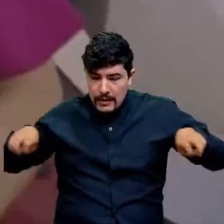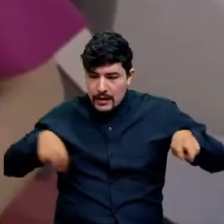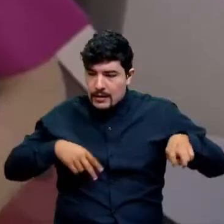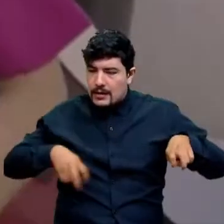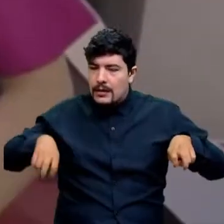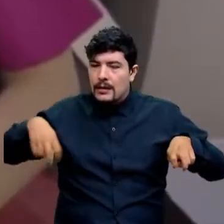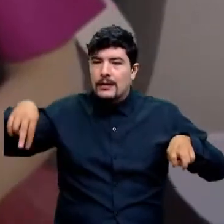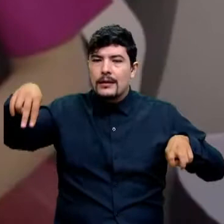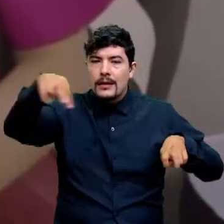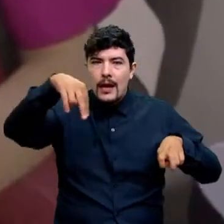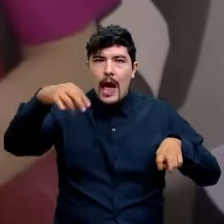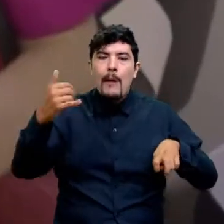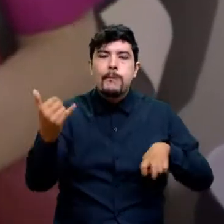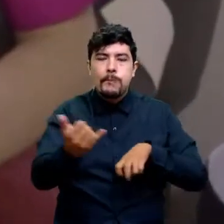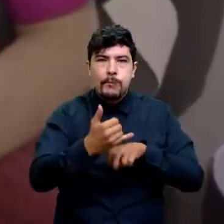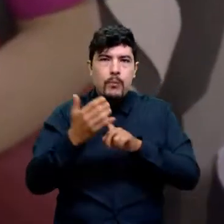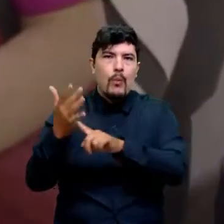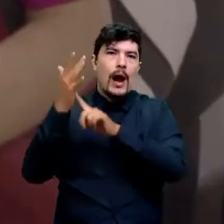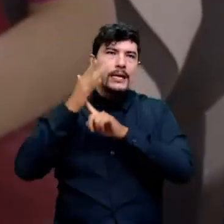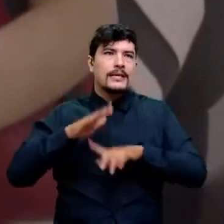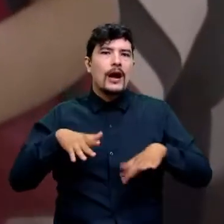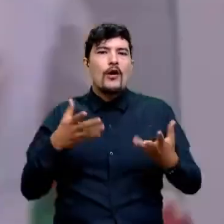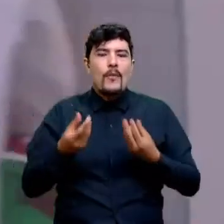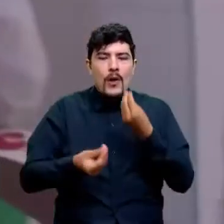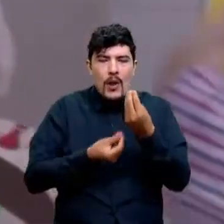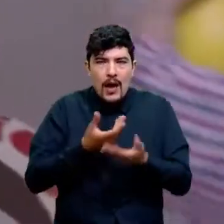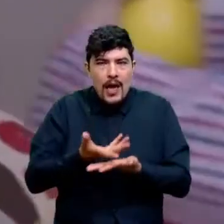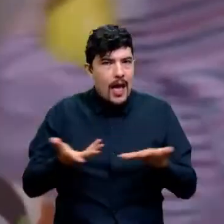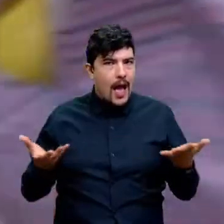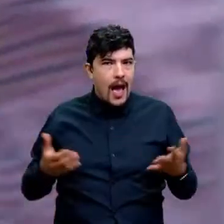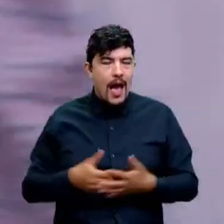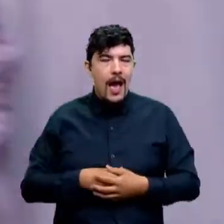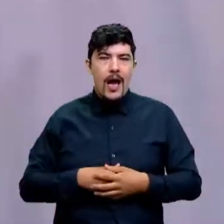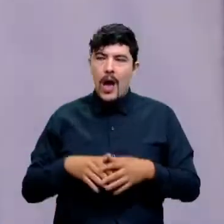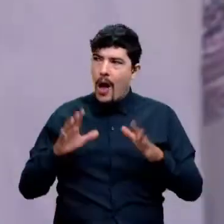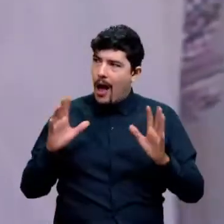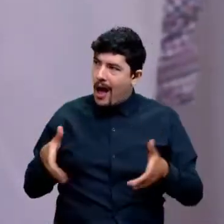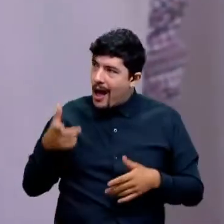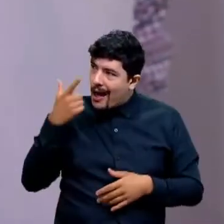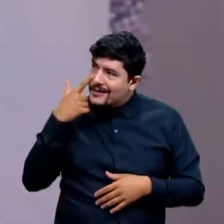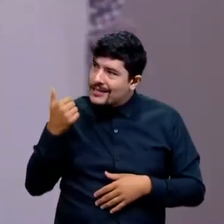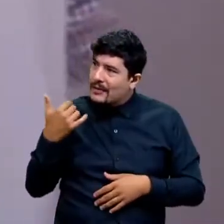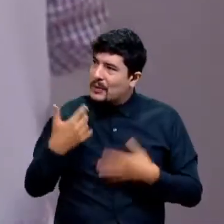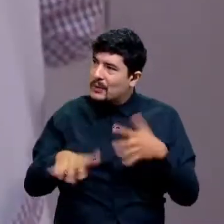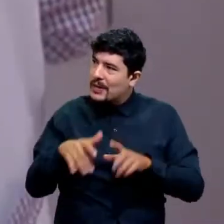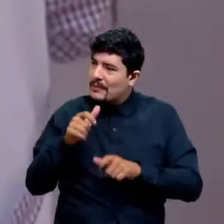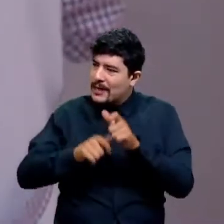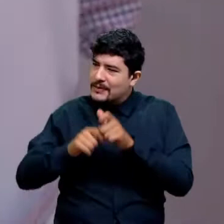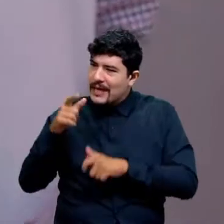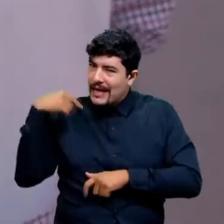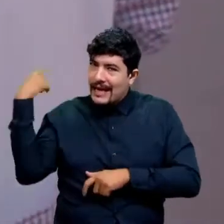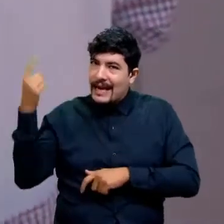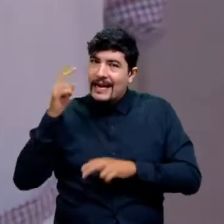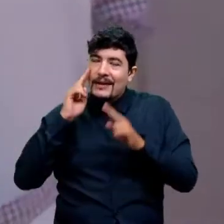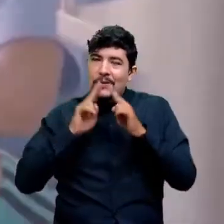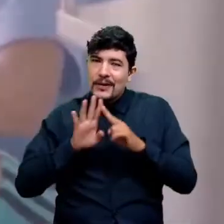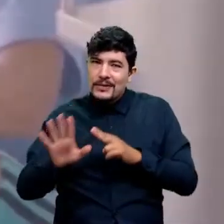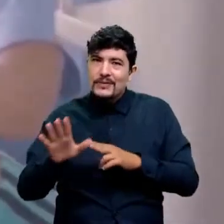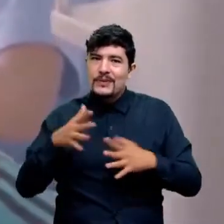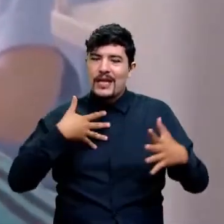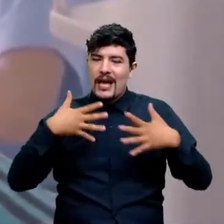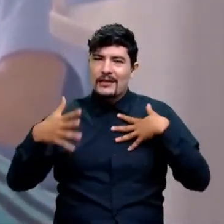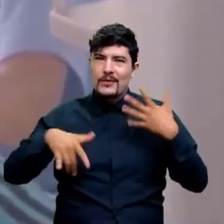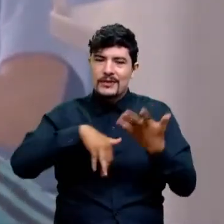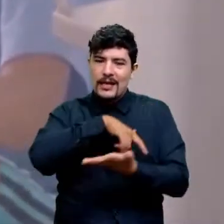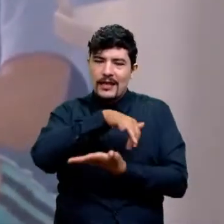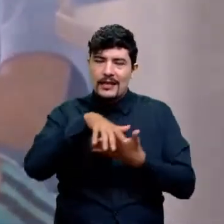mostrarnos cómo lo harían ellos. Bueno, pues qué chévere, ahí nuestros televidentes muy agendados en el Teatro Santander, porque pues viene